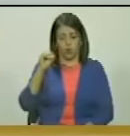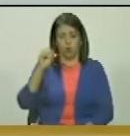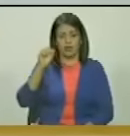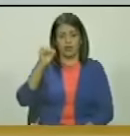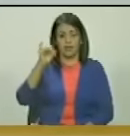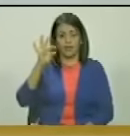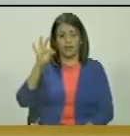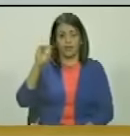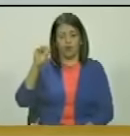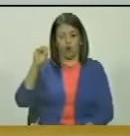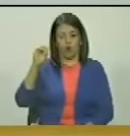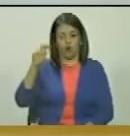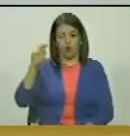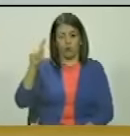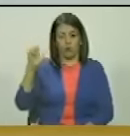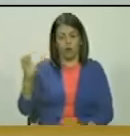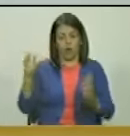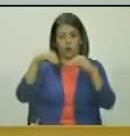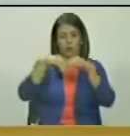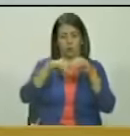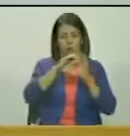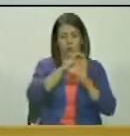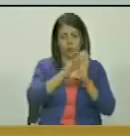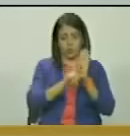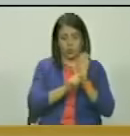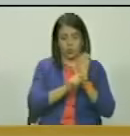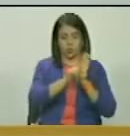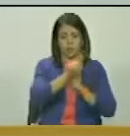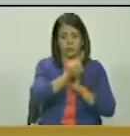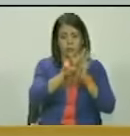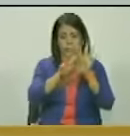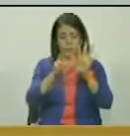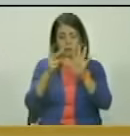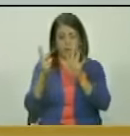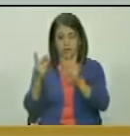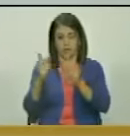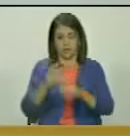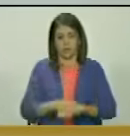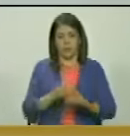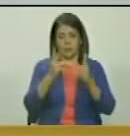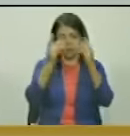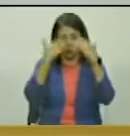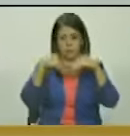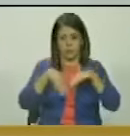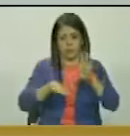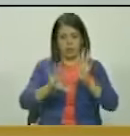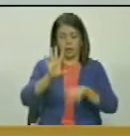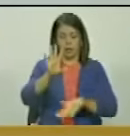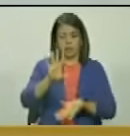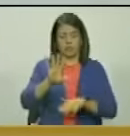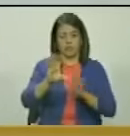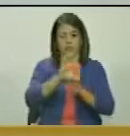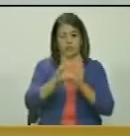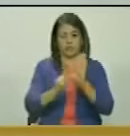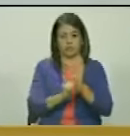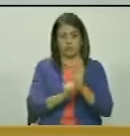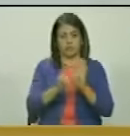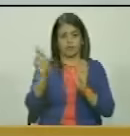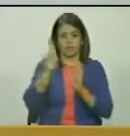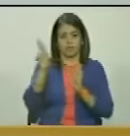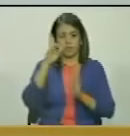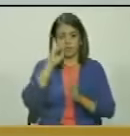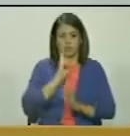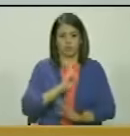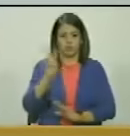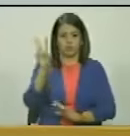con lo establecido en el artículo 187 numeral 15 de la constitución de la